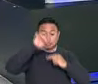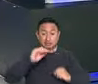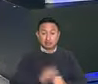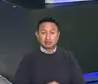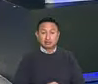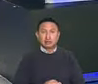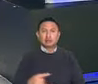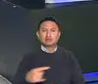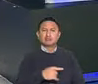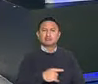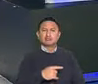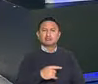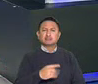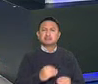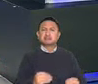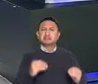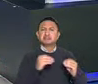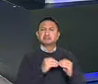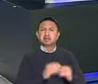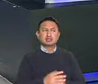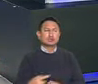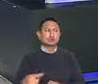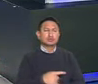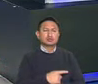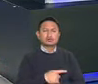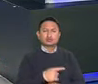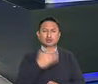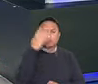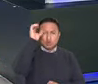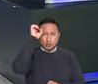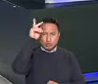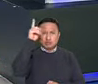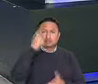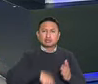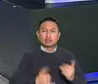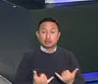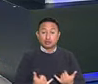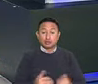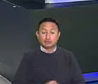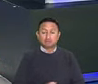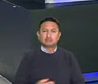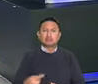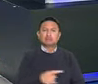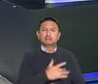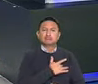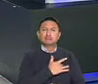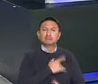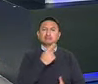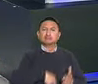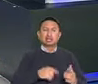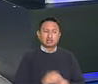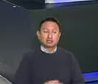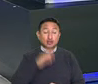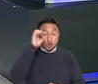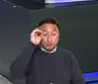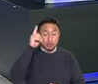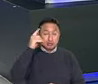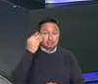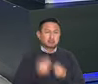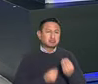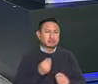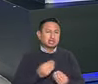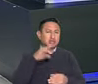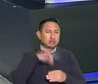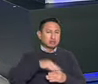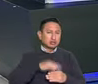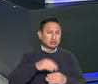para conocer un poco más de cuáles son las impresiones a esta hora, cuál es su conclusión respecto a la